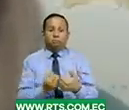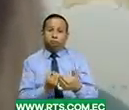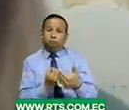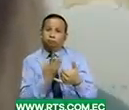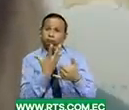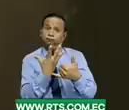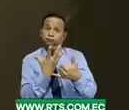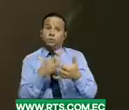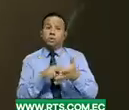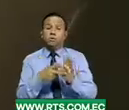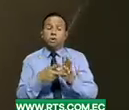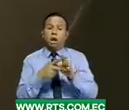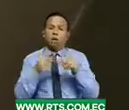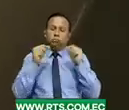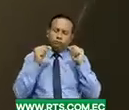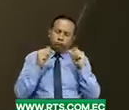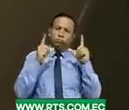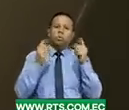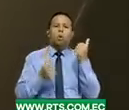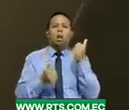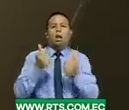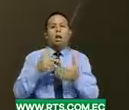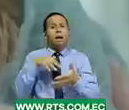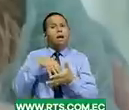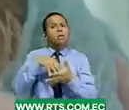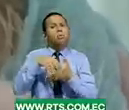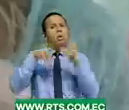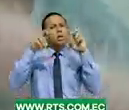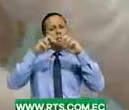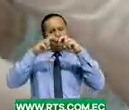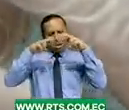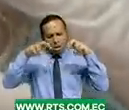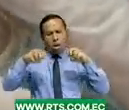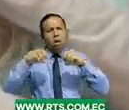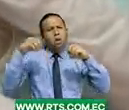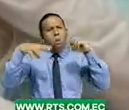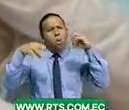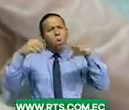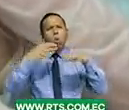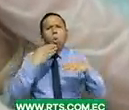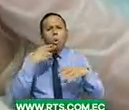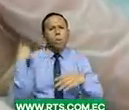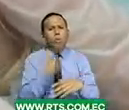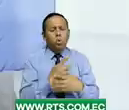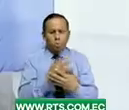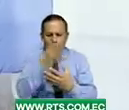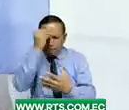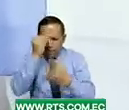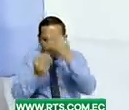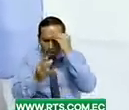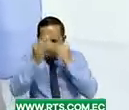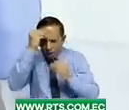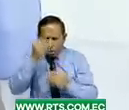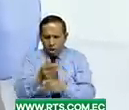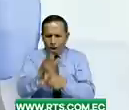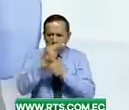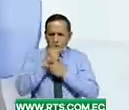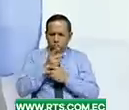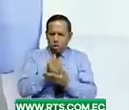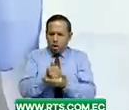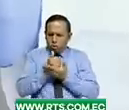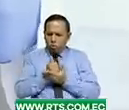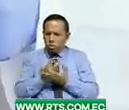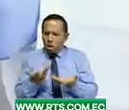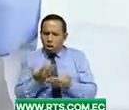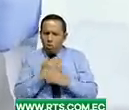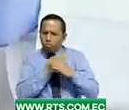menos alerta. Estudiar la luz nos permite avanzar como humanidad. La utilizamos a nuestro favor y aprendemos cómo nos perjudica para cuidar nuestra salud.